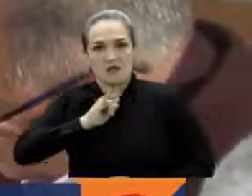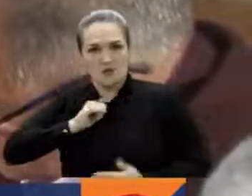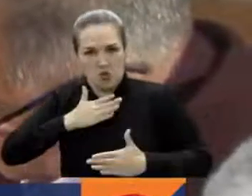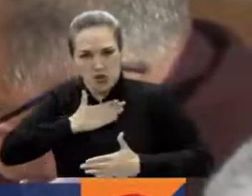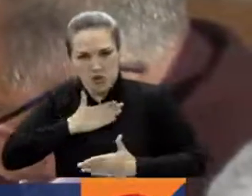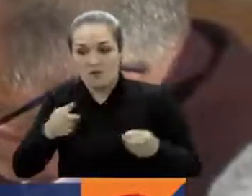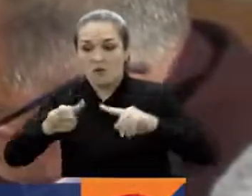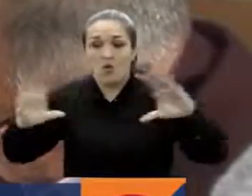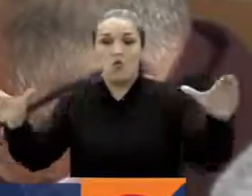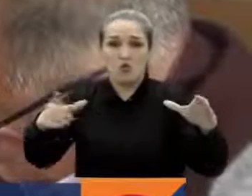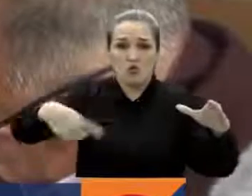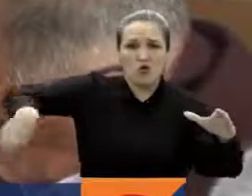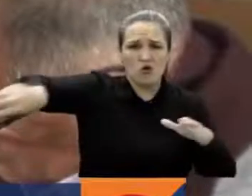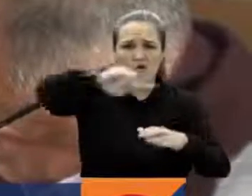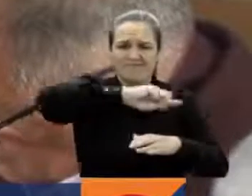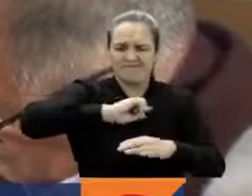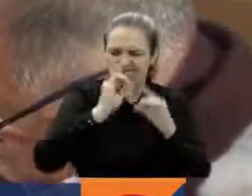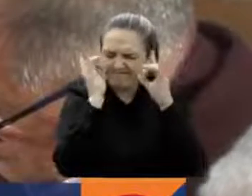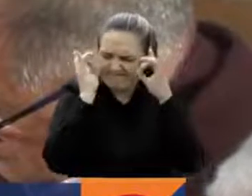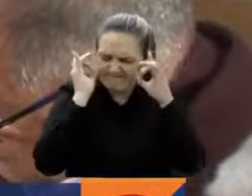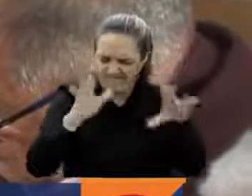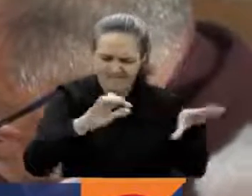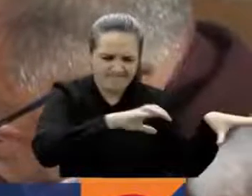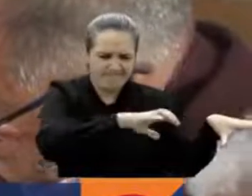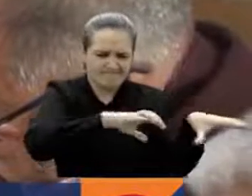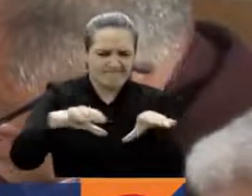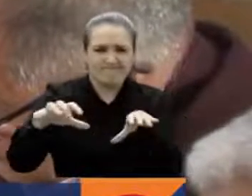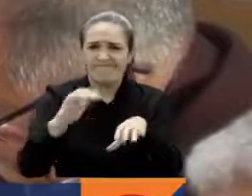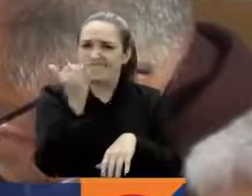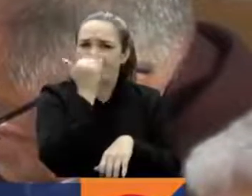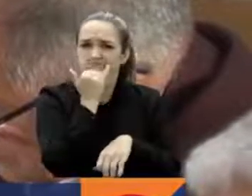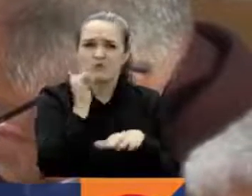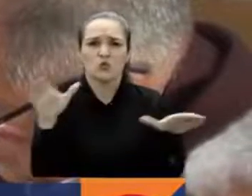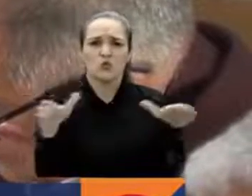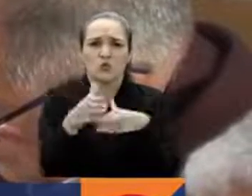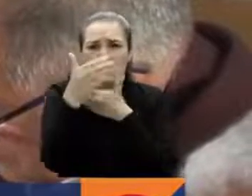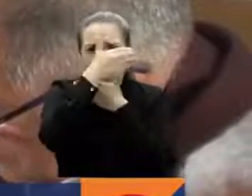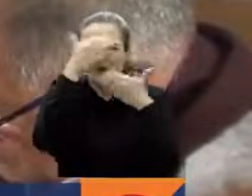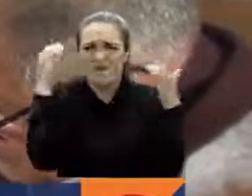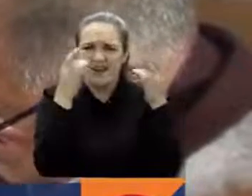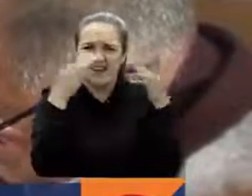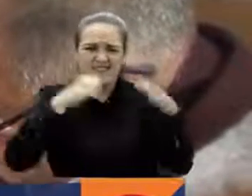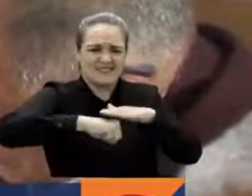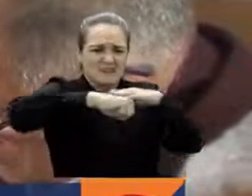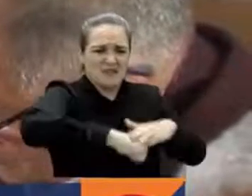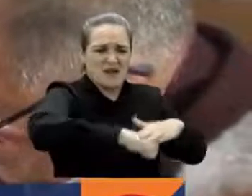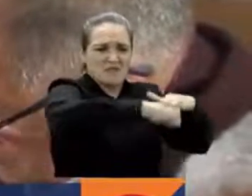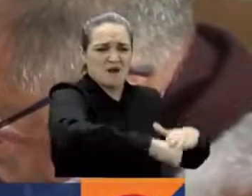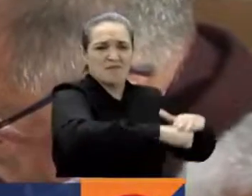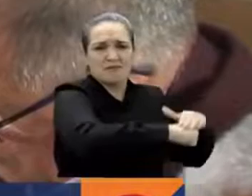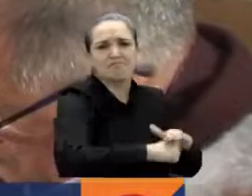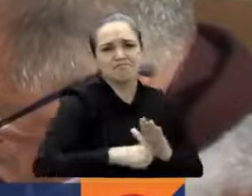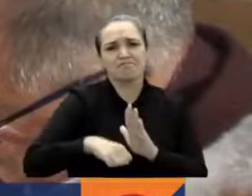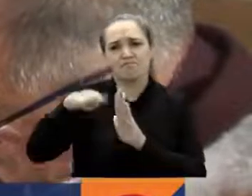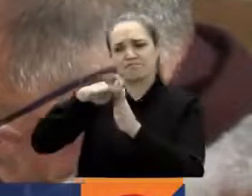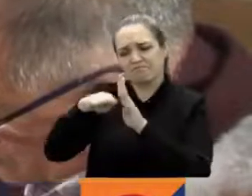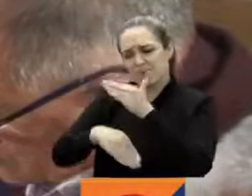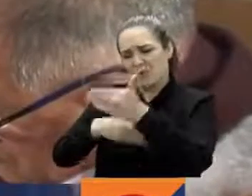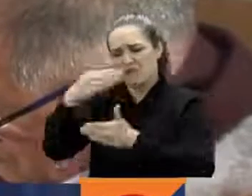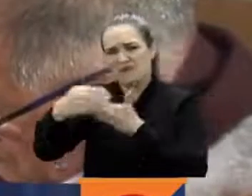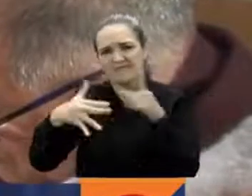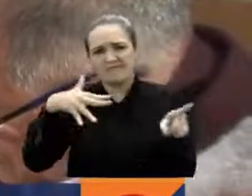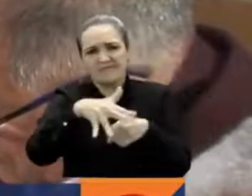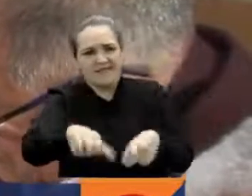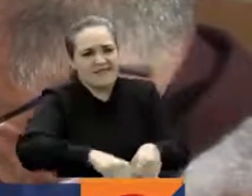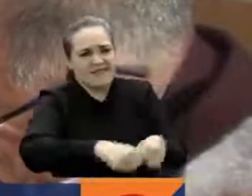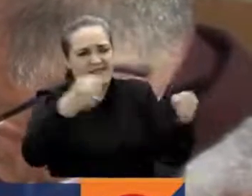frente a uno de los más abominables crímenes cometidos por nuestra organización, fruto de una política que desembocó en